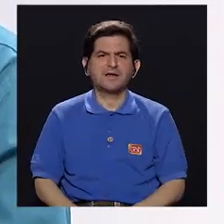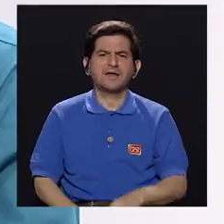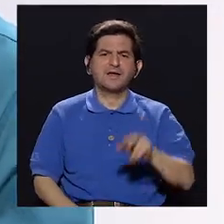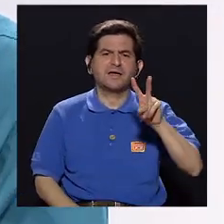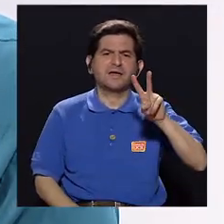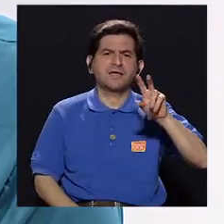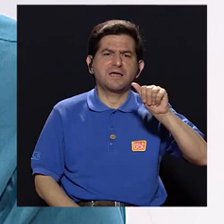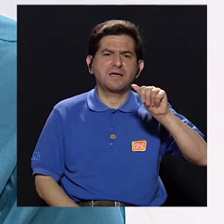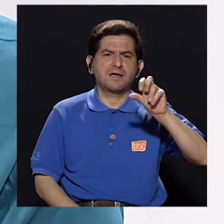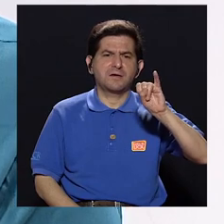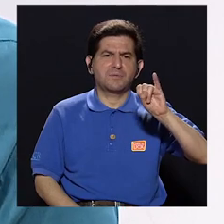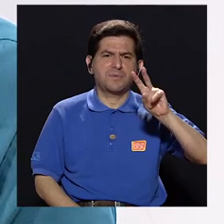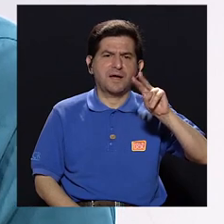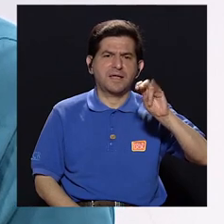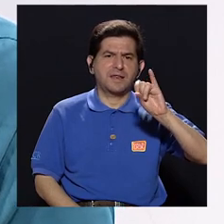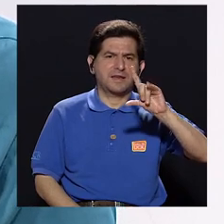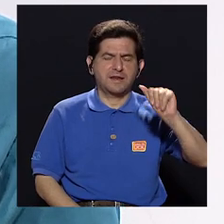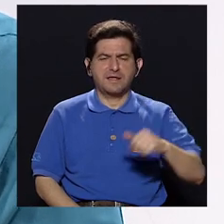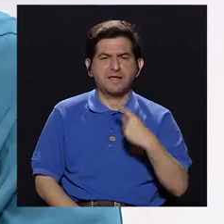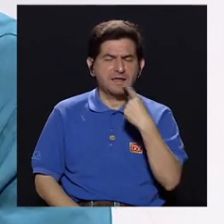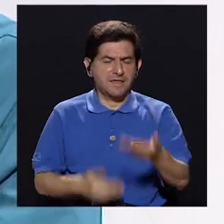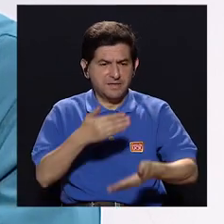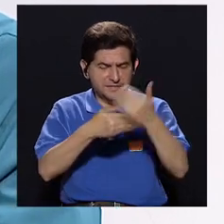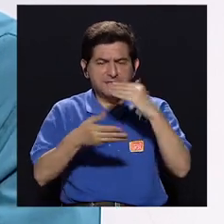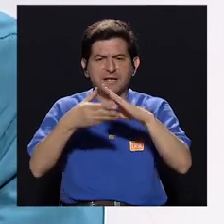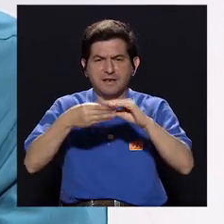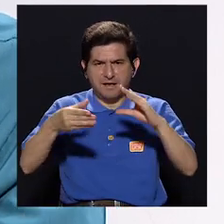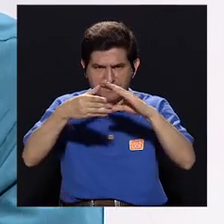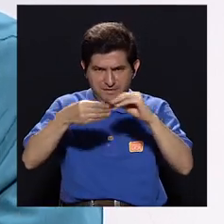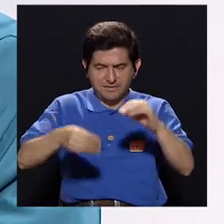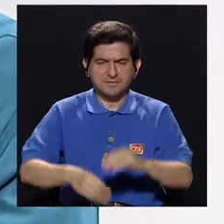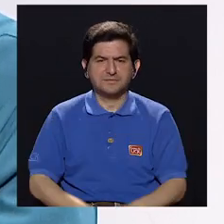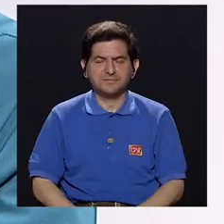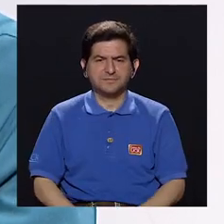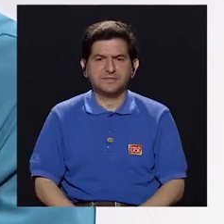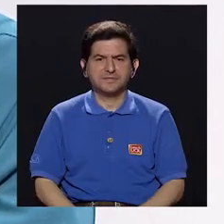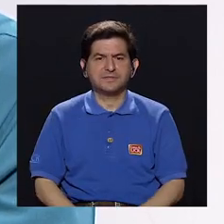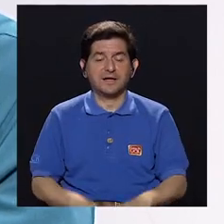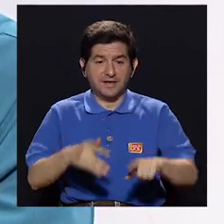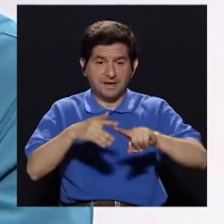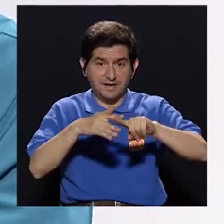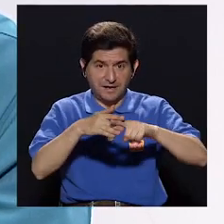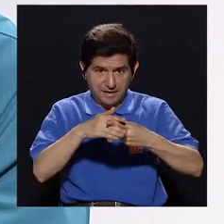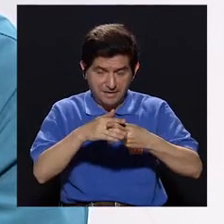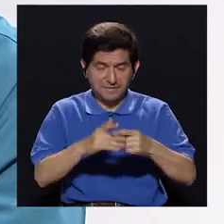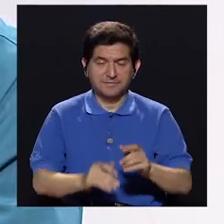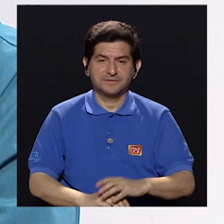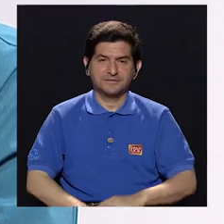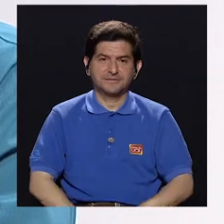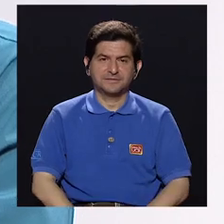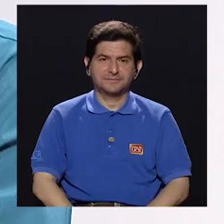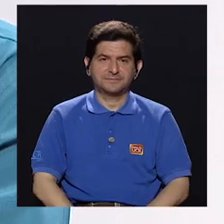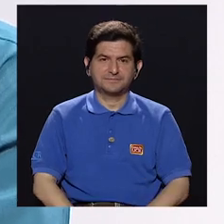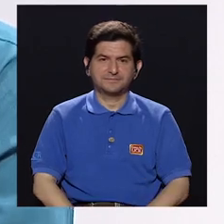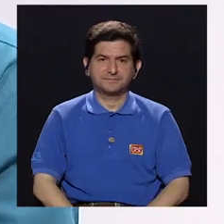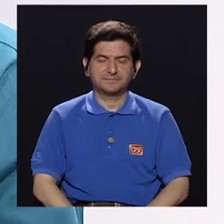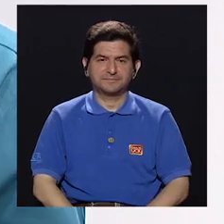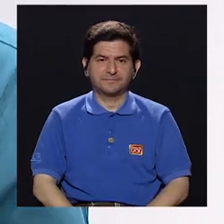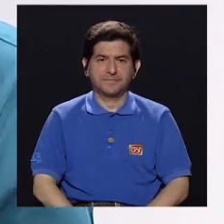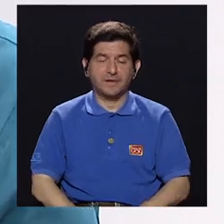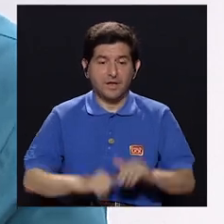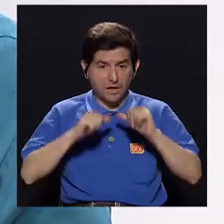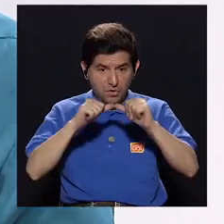hablemos de la vainilla yo creo que deberíamos destacar algo que usted me comentó antitos de de del segmento